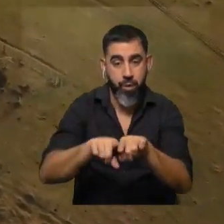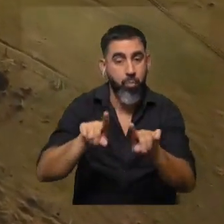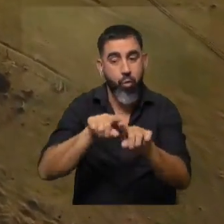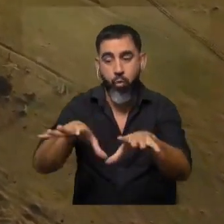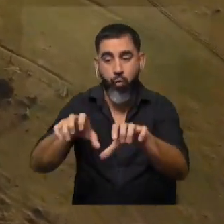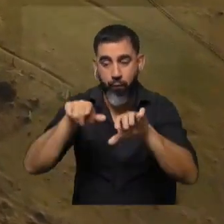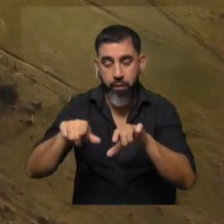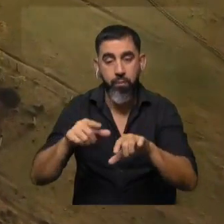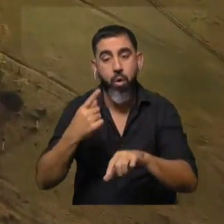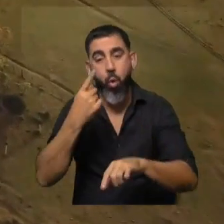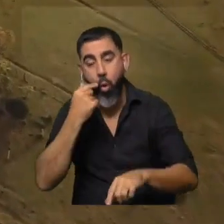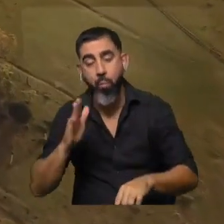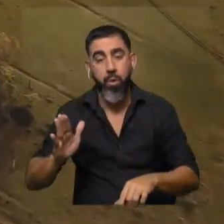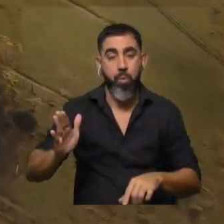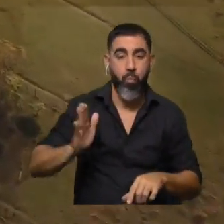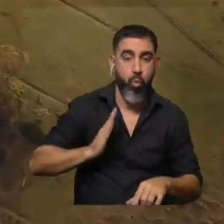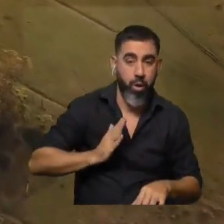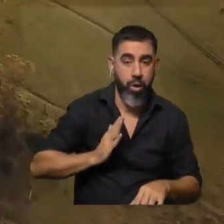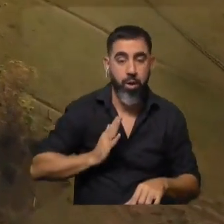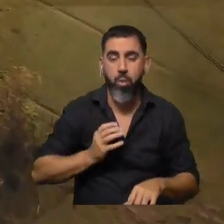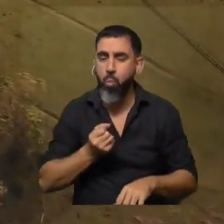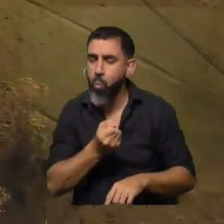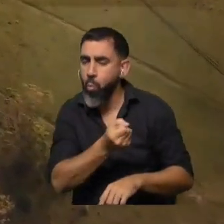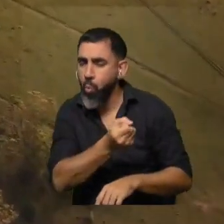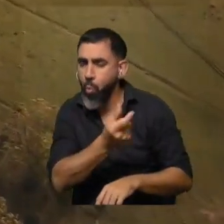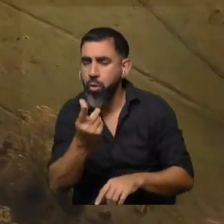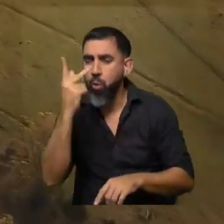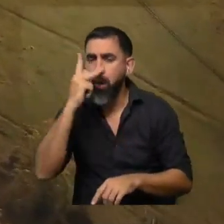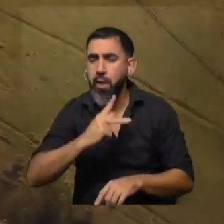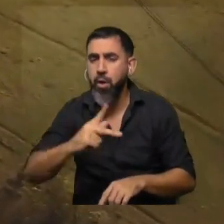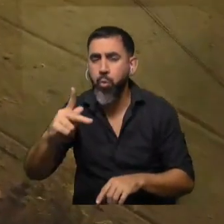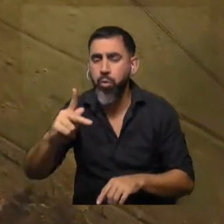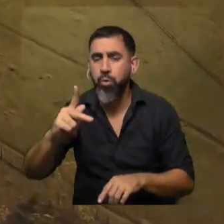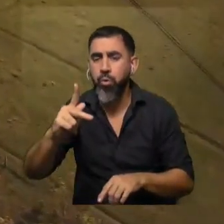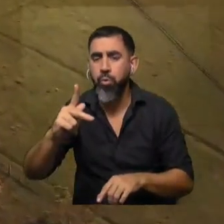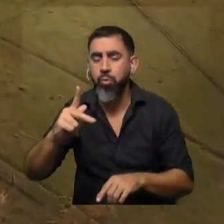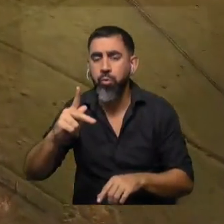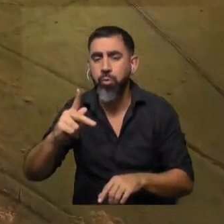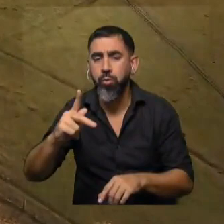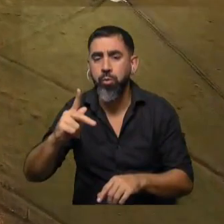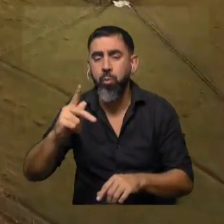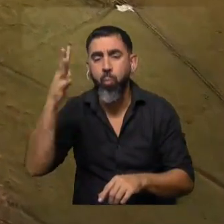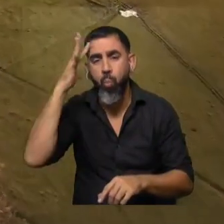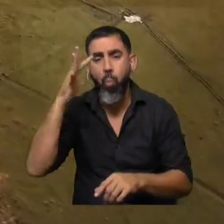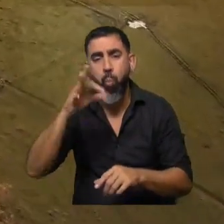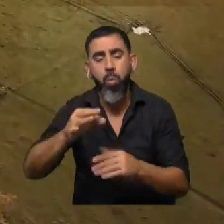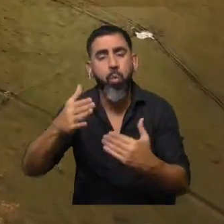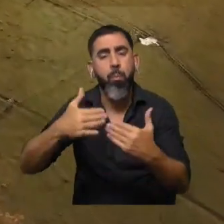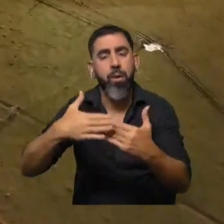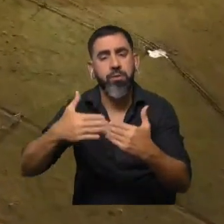desde el sexo, a cuántos kilómetros estaba el centro poblado más